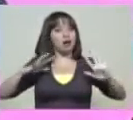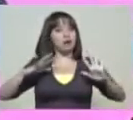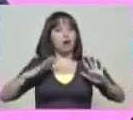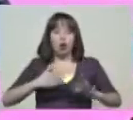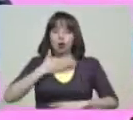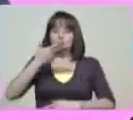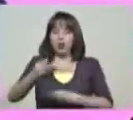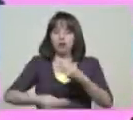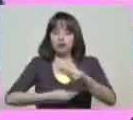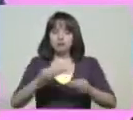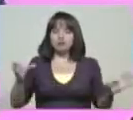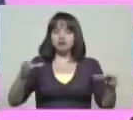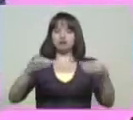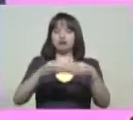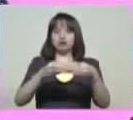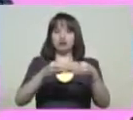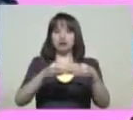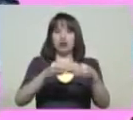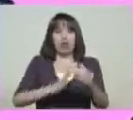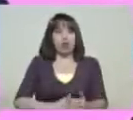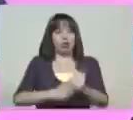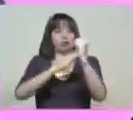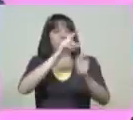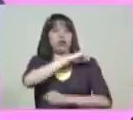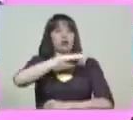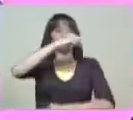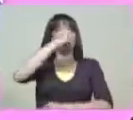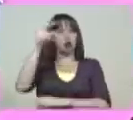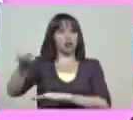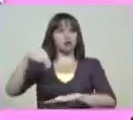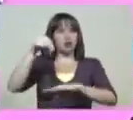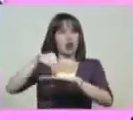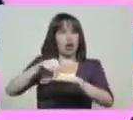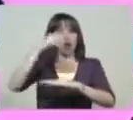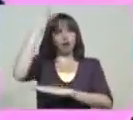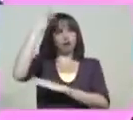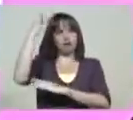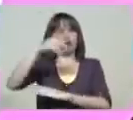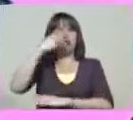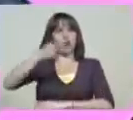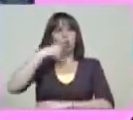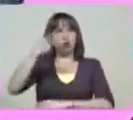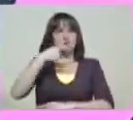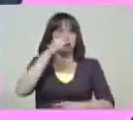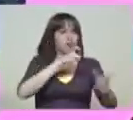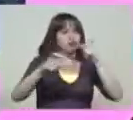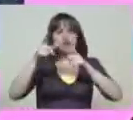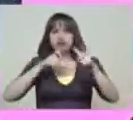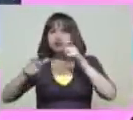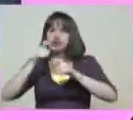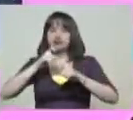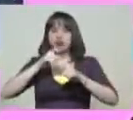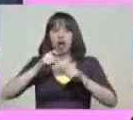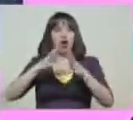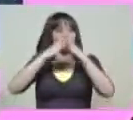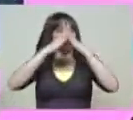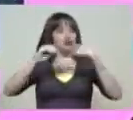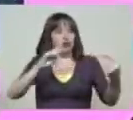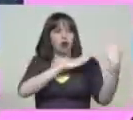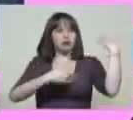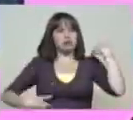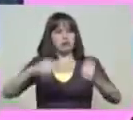pudieran conformar los equipos de dirección nacional, de consejos políticos consultivos y de todas las